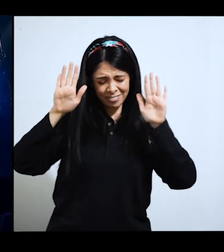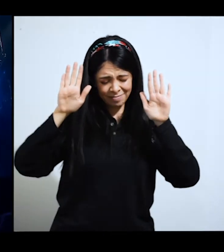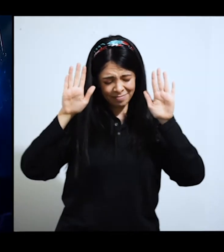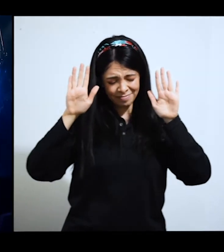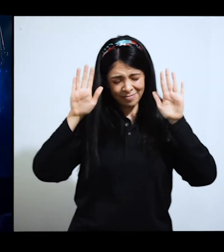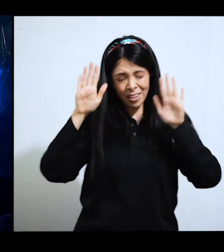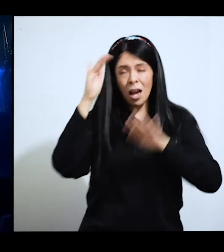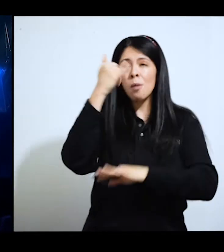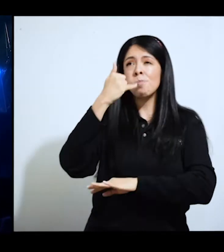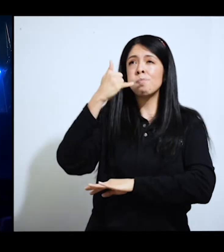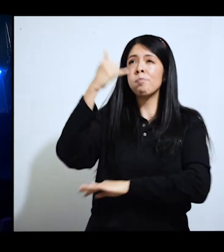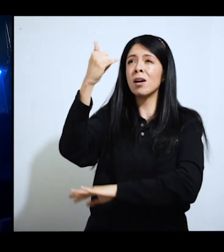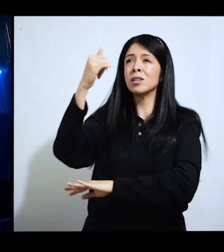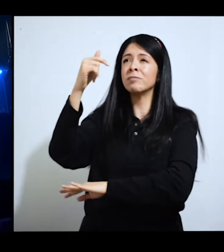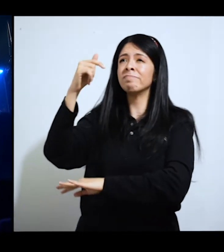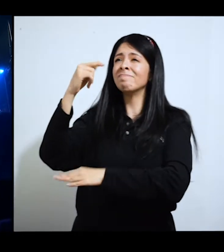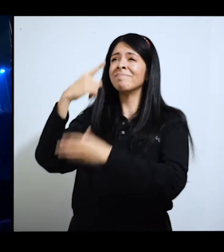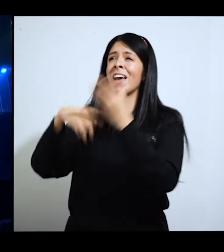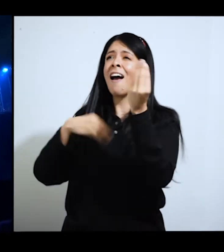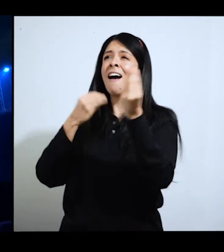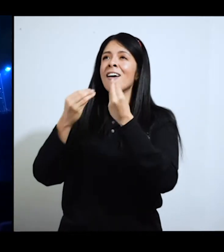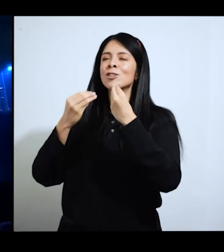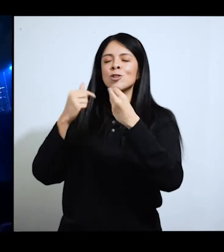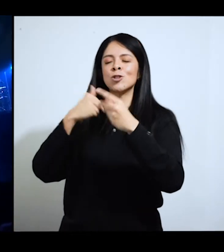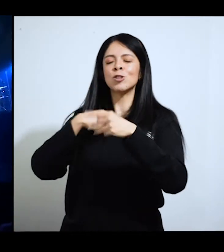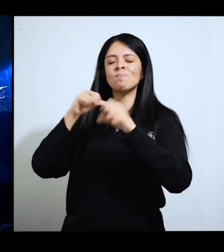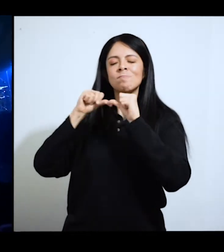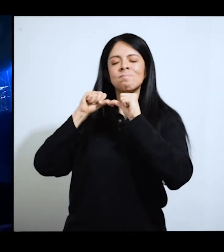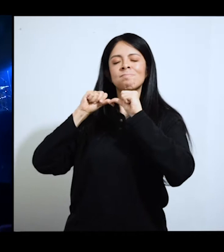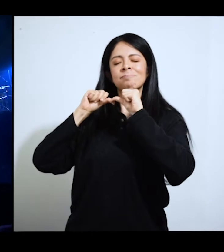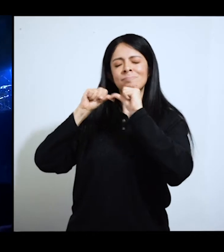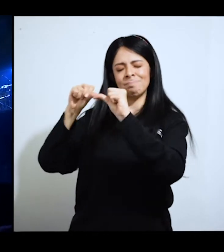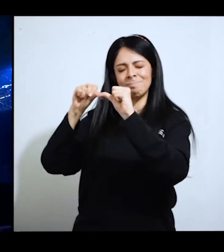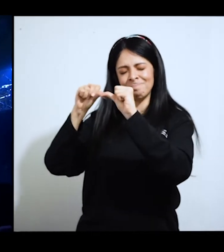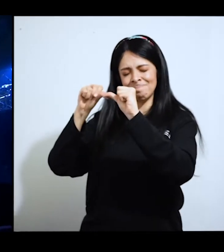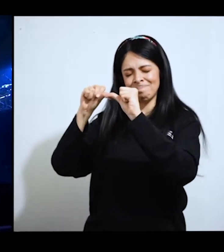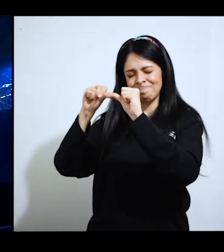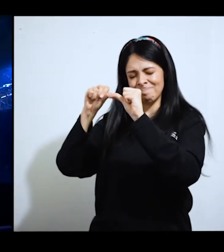pies. Y aquí